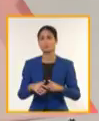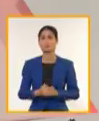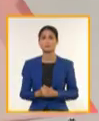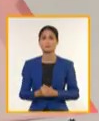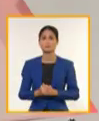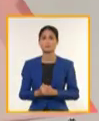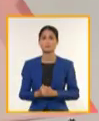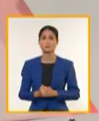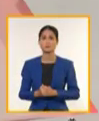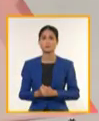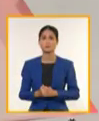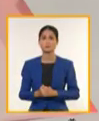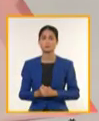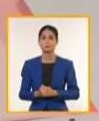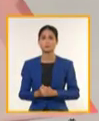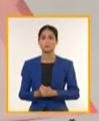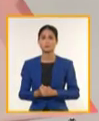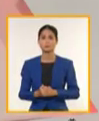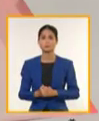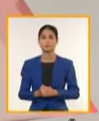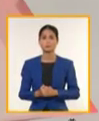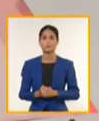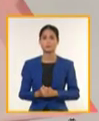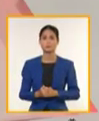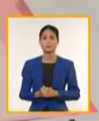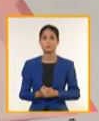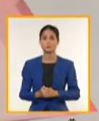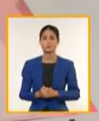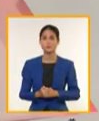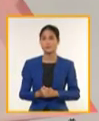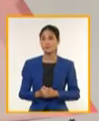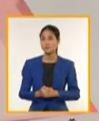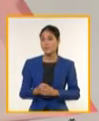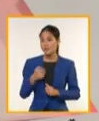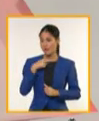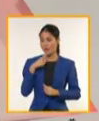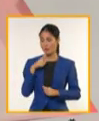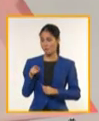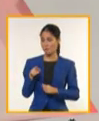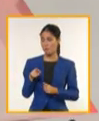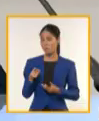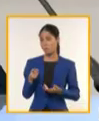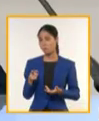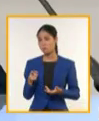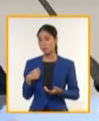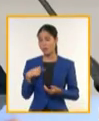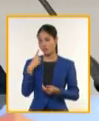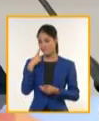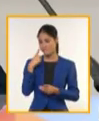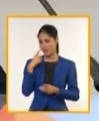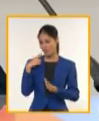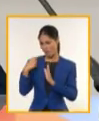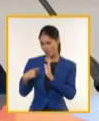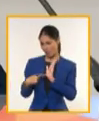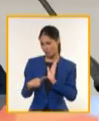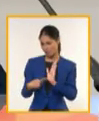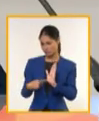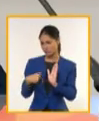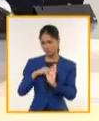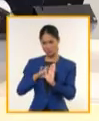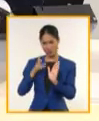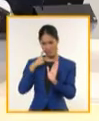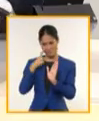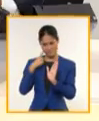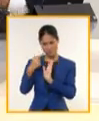Bueno, Gladys, fíjate, una de las conclusiones que uno puede sacar de este material que hemos visto es